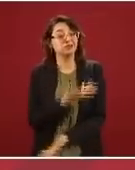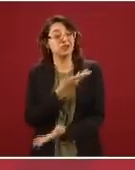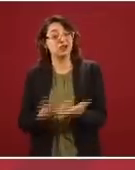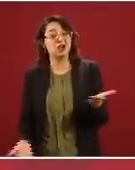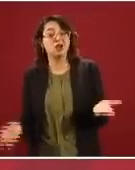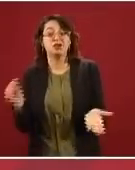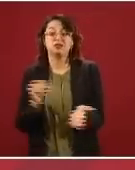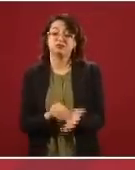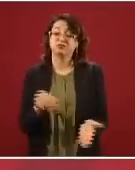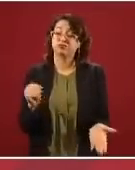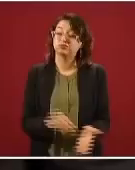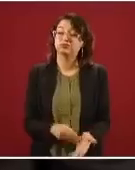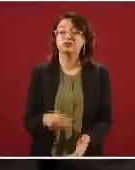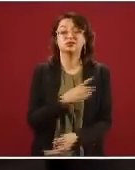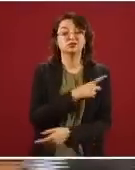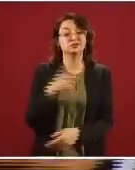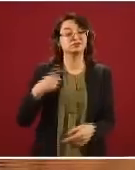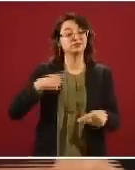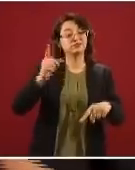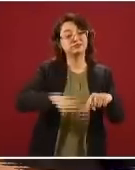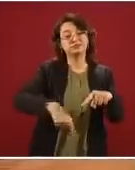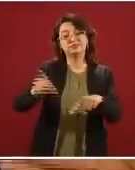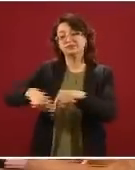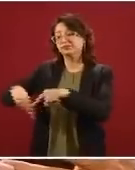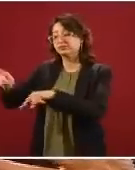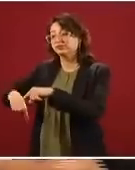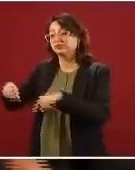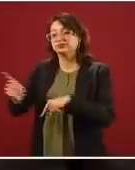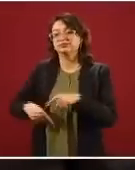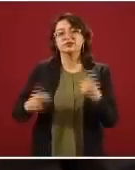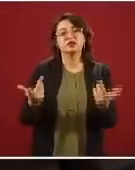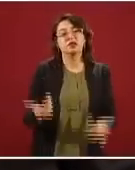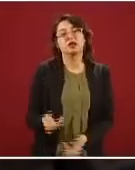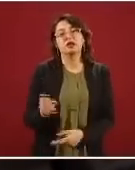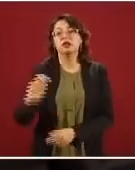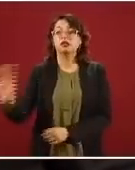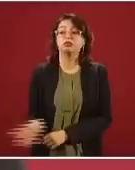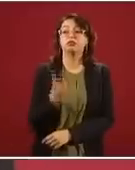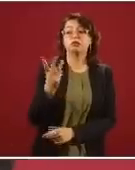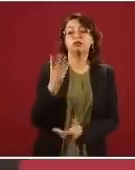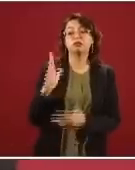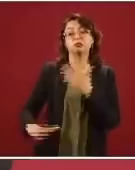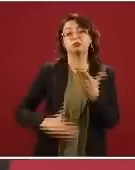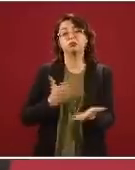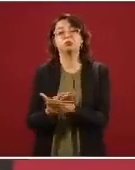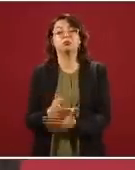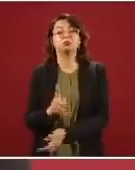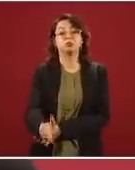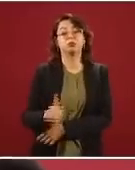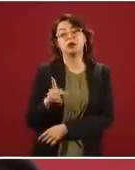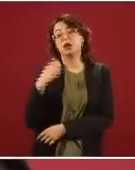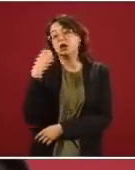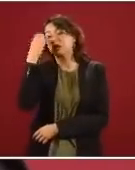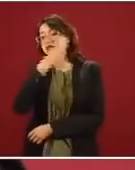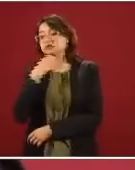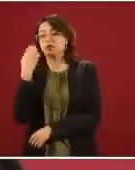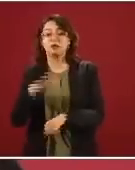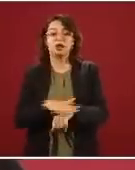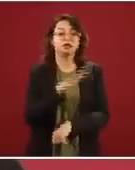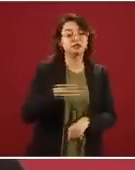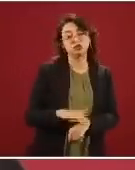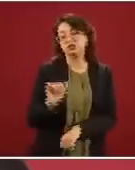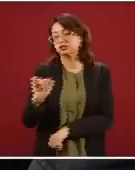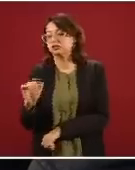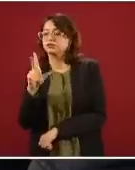supuestas ternas, si pasan el examen, no pasan el examen, ya todo va dirigido. Les voy a poner un